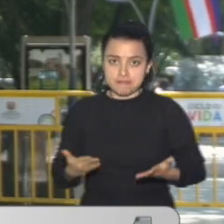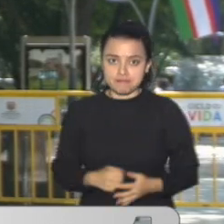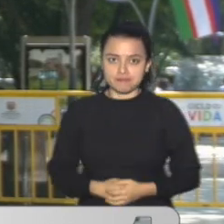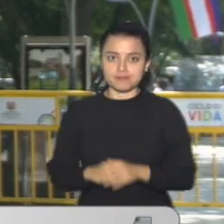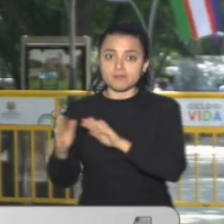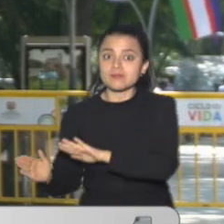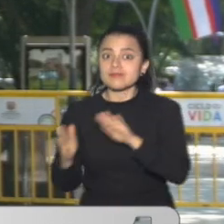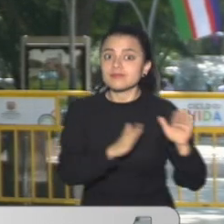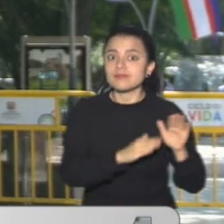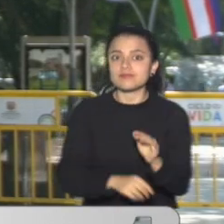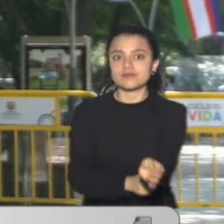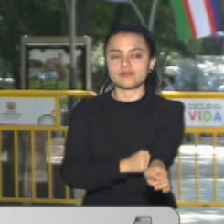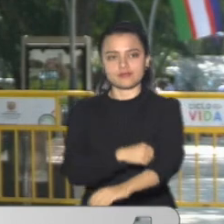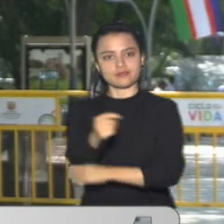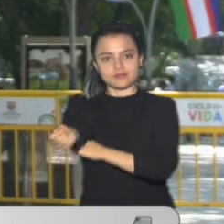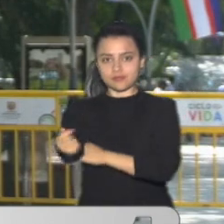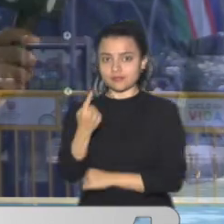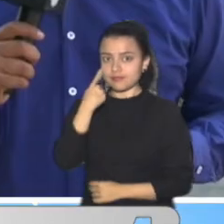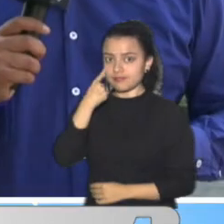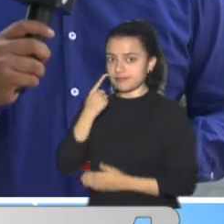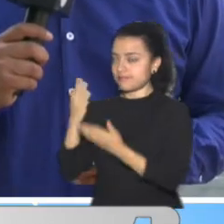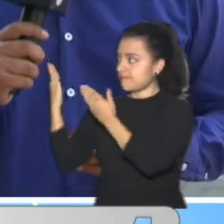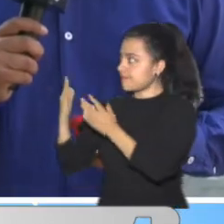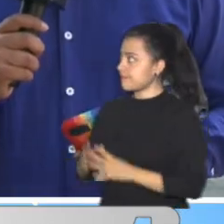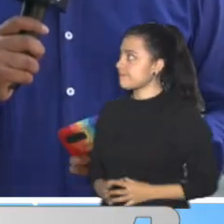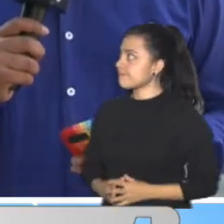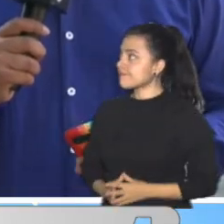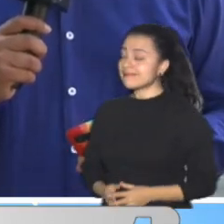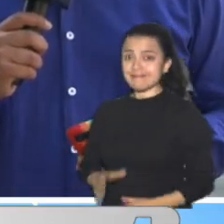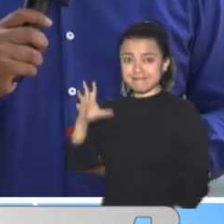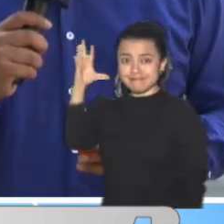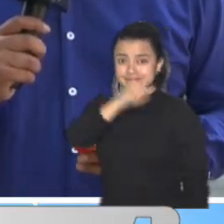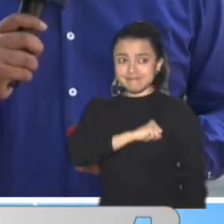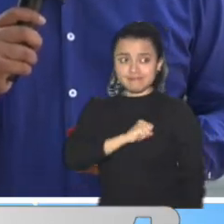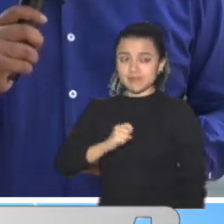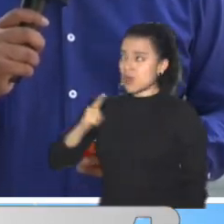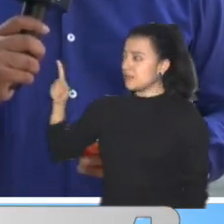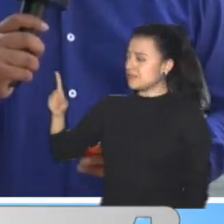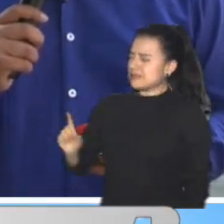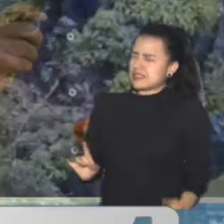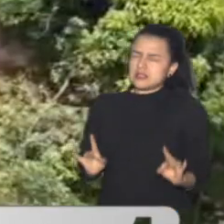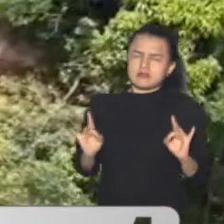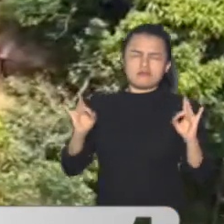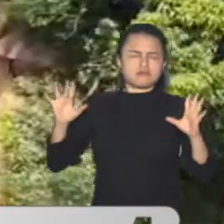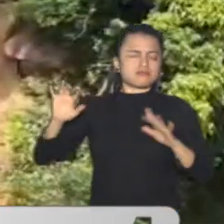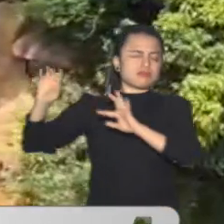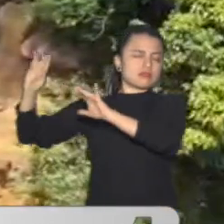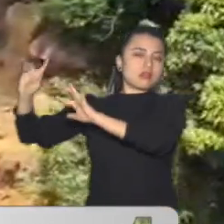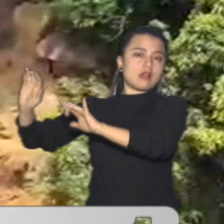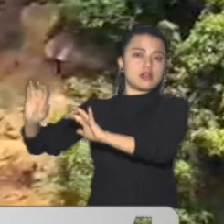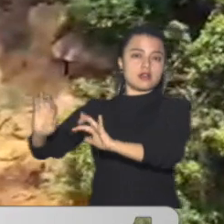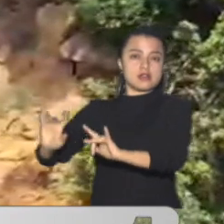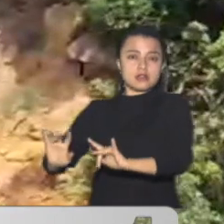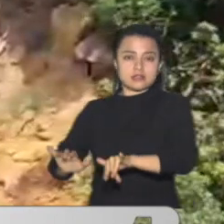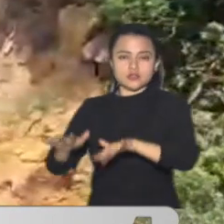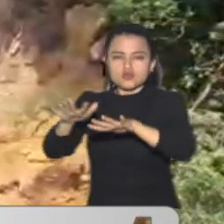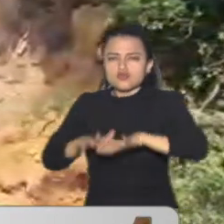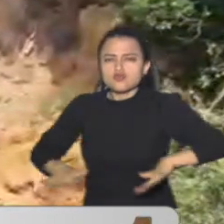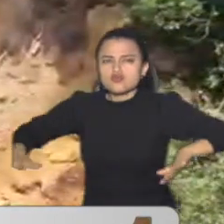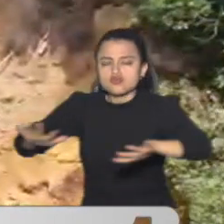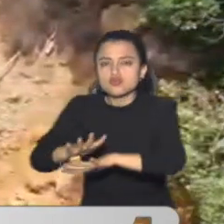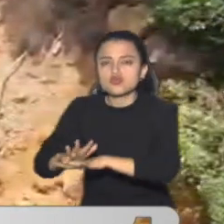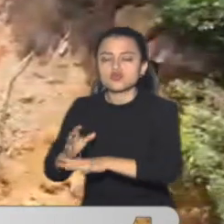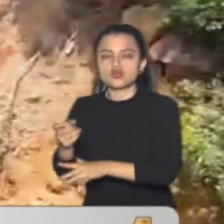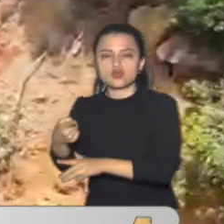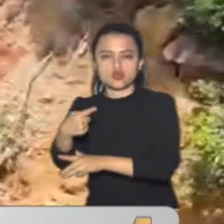con las lluvias porque a continuación en pantalla ustedes van a observar la magnitud del derrumbe que se presenta en el corregimiento de